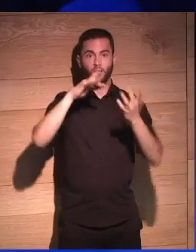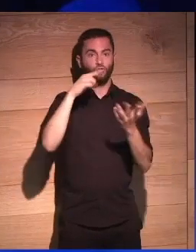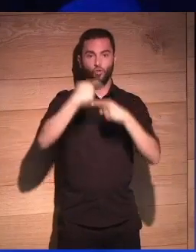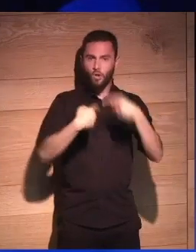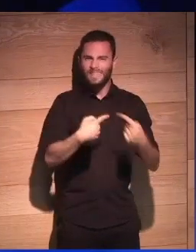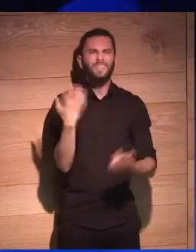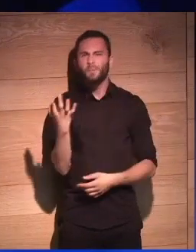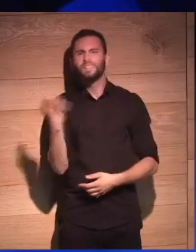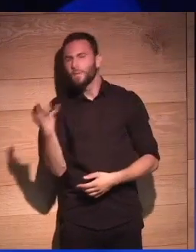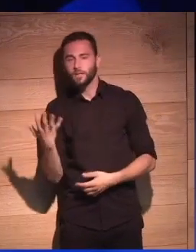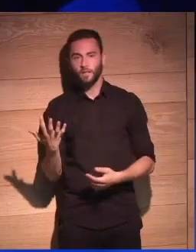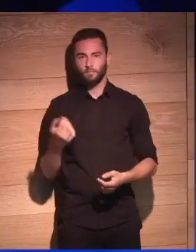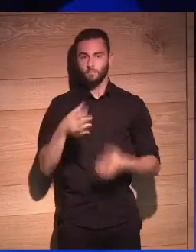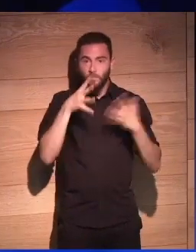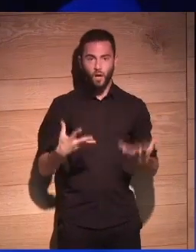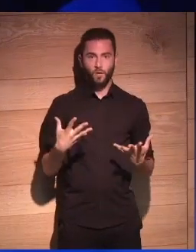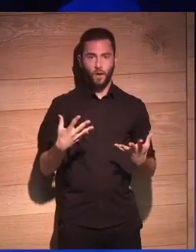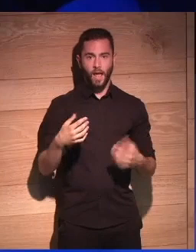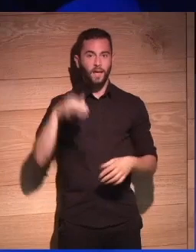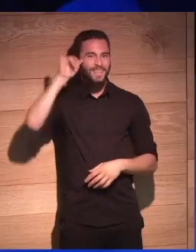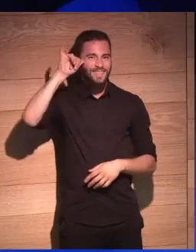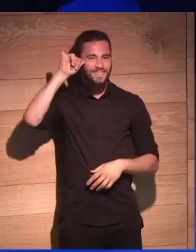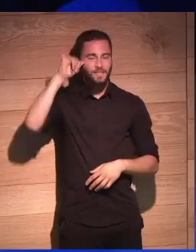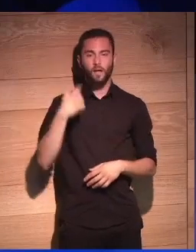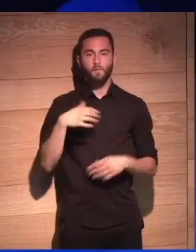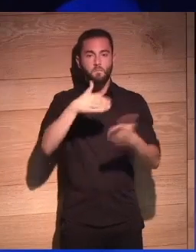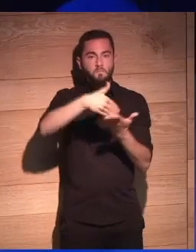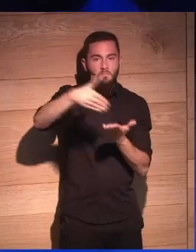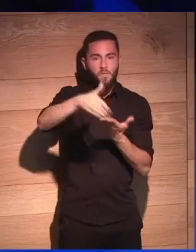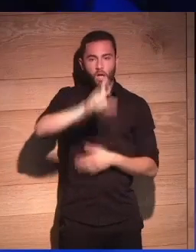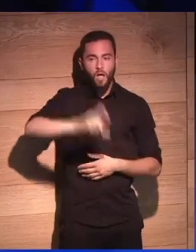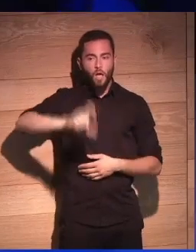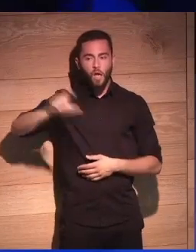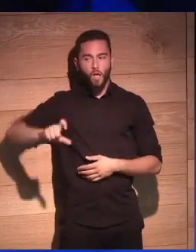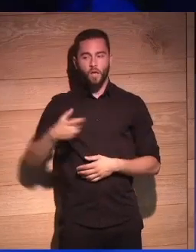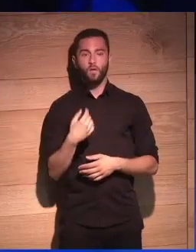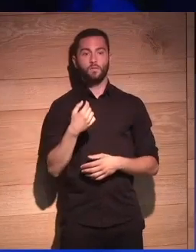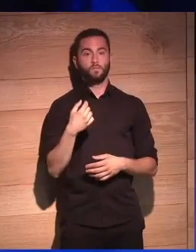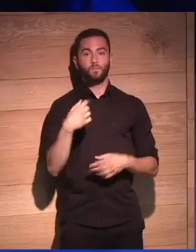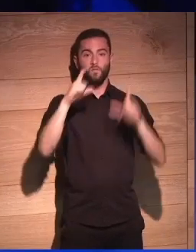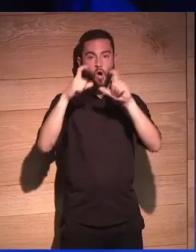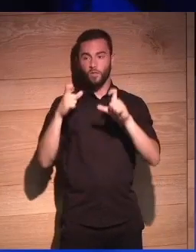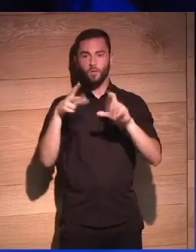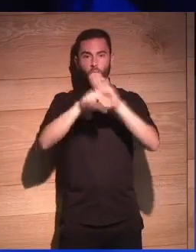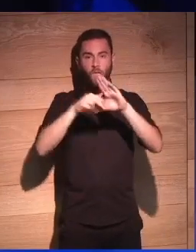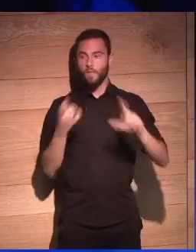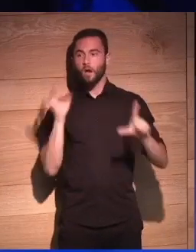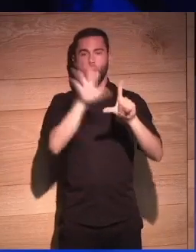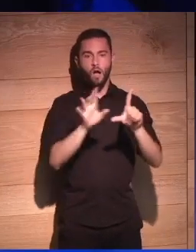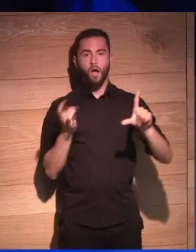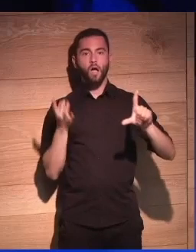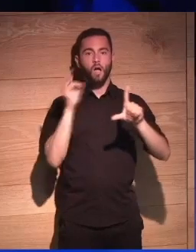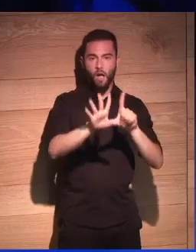días. En el día de hoy, en Instagram, millones y millones de personas están colgando fotos y videos mostrando